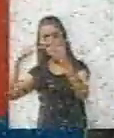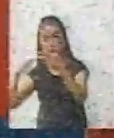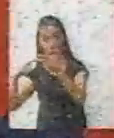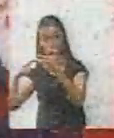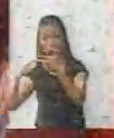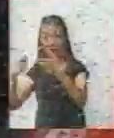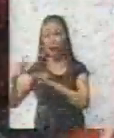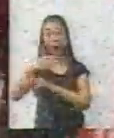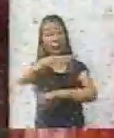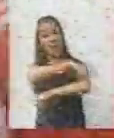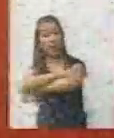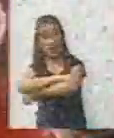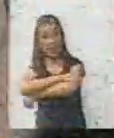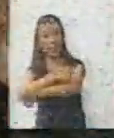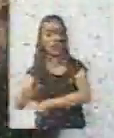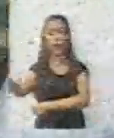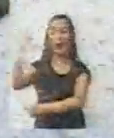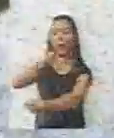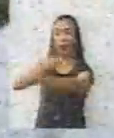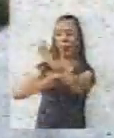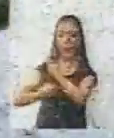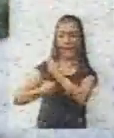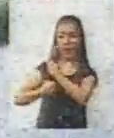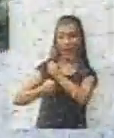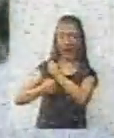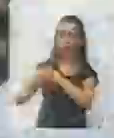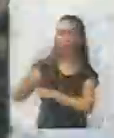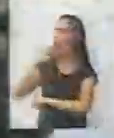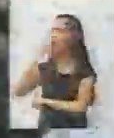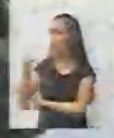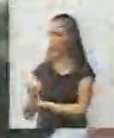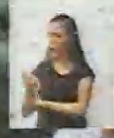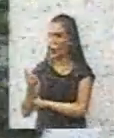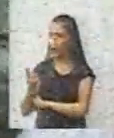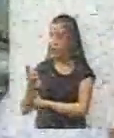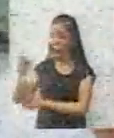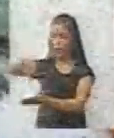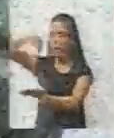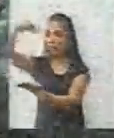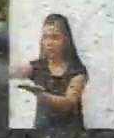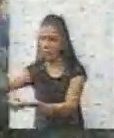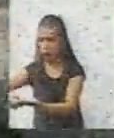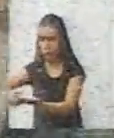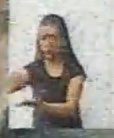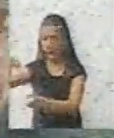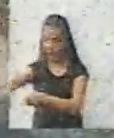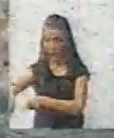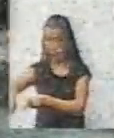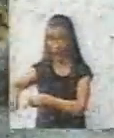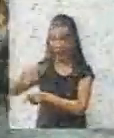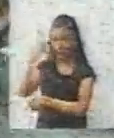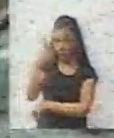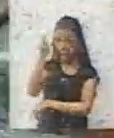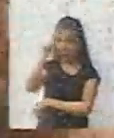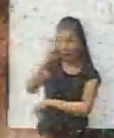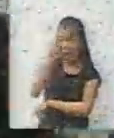nada. El señor Vaca Flor es el que está en la foto, tirado, golpeado. Que sepa, yo nadie le agredió al señor Vaca Flor, no sé qué